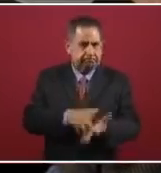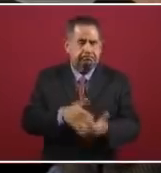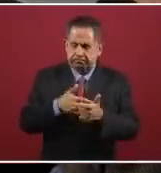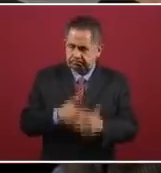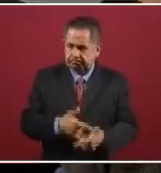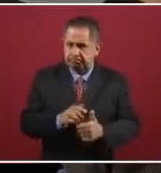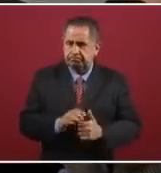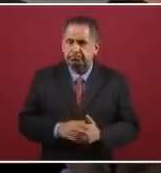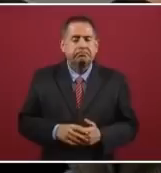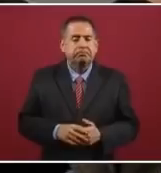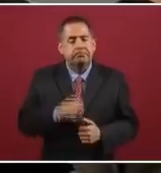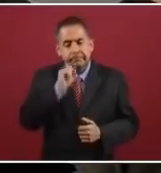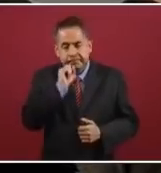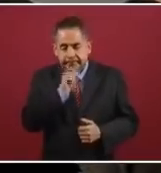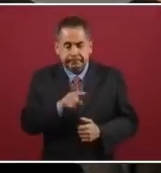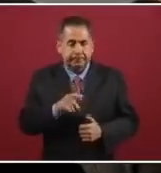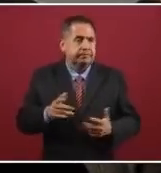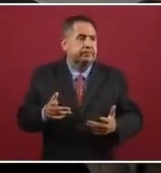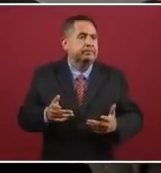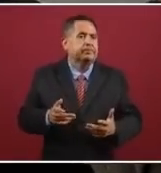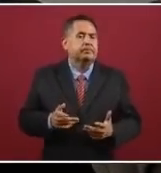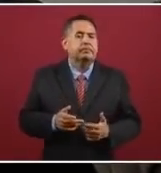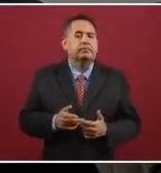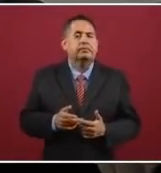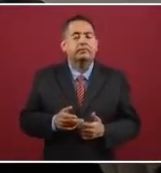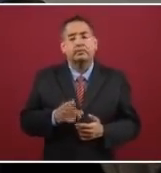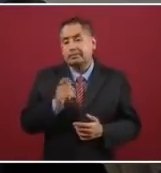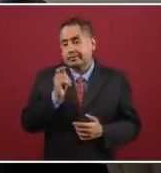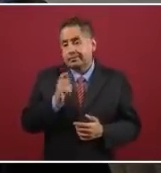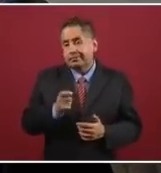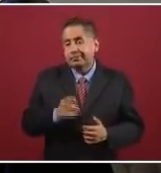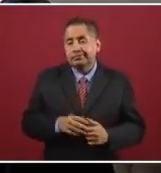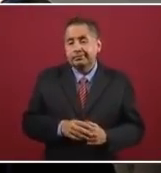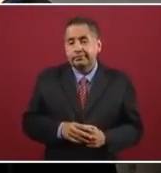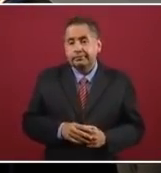Tenemos que resolver el problema